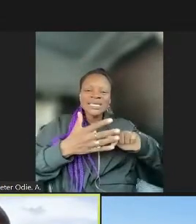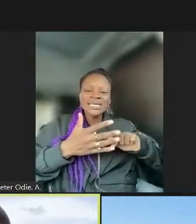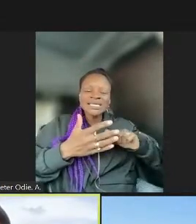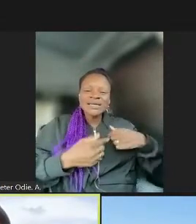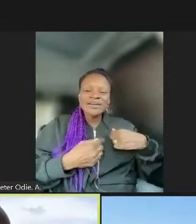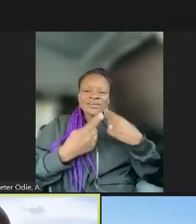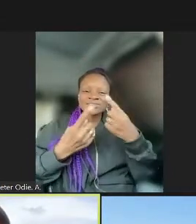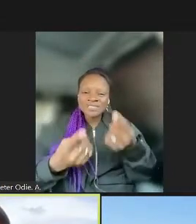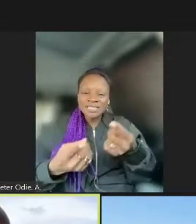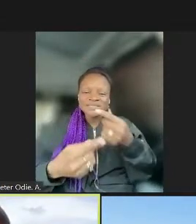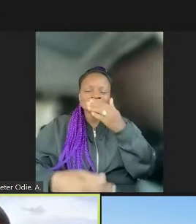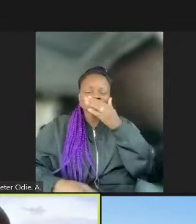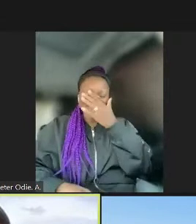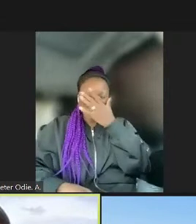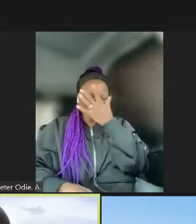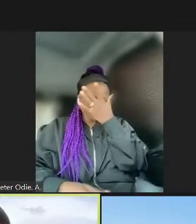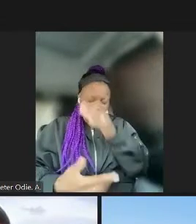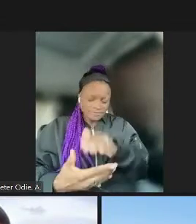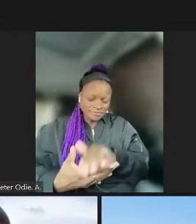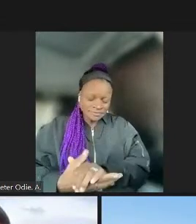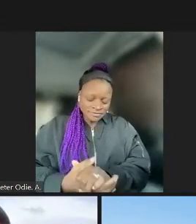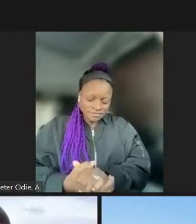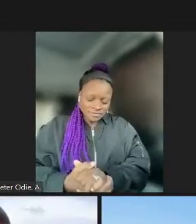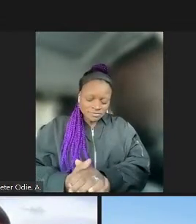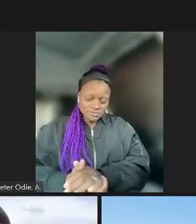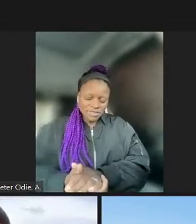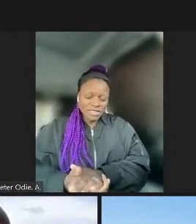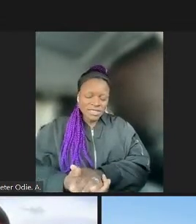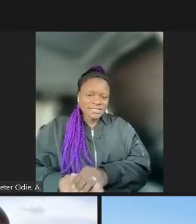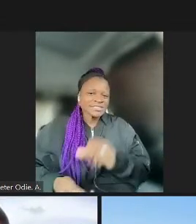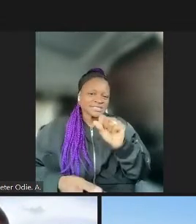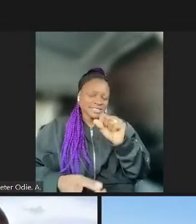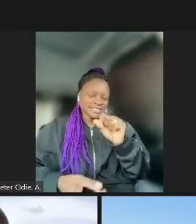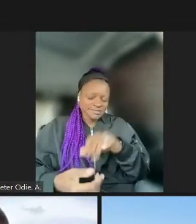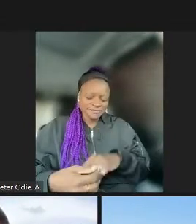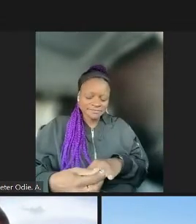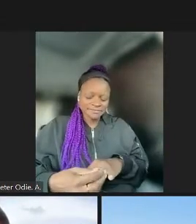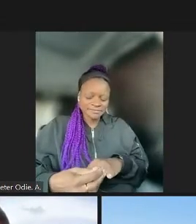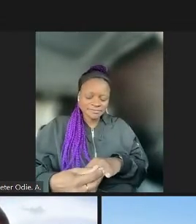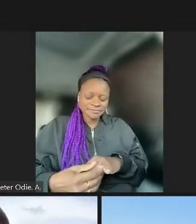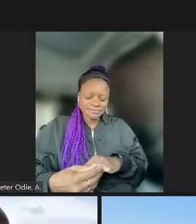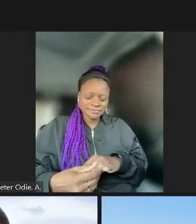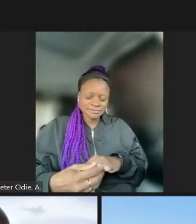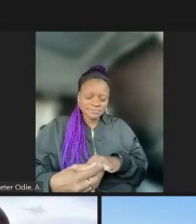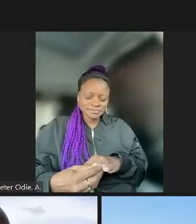So, todo lo que hemos estado haciendo en secuencias aquí es lo que estamos, lo que chequearon. Sí.